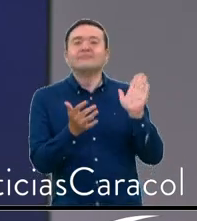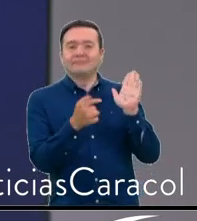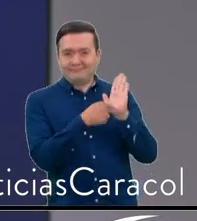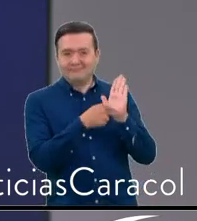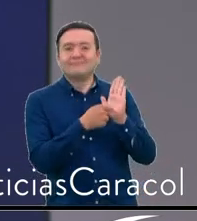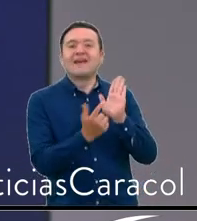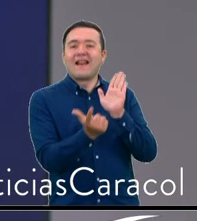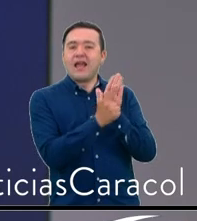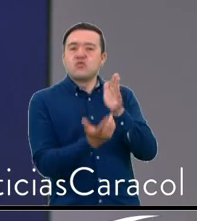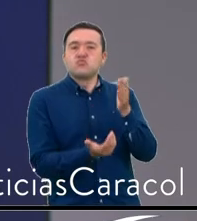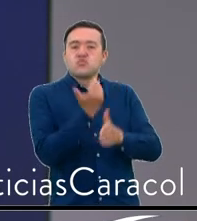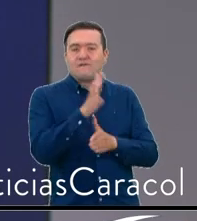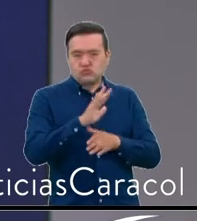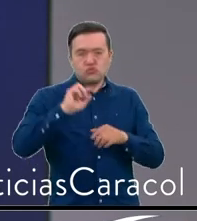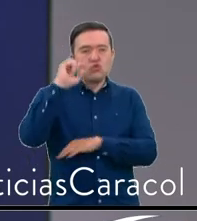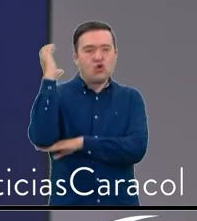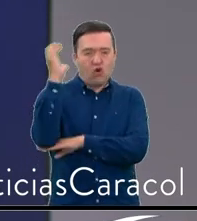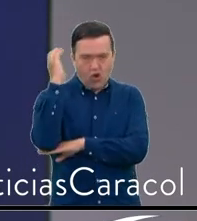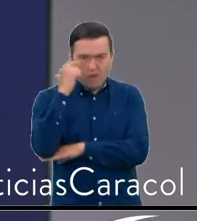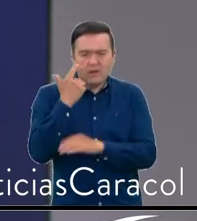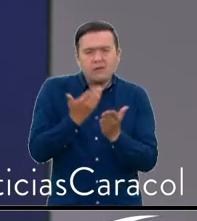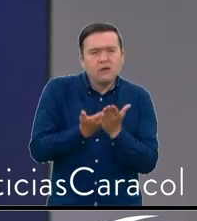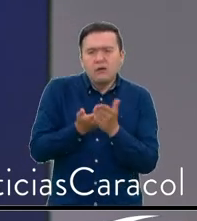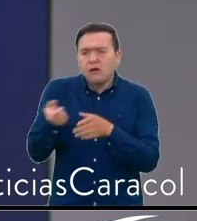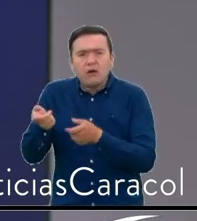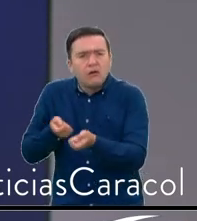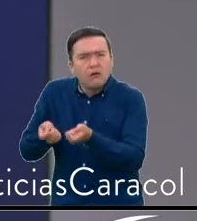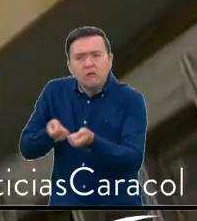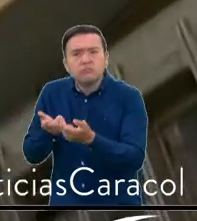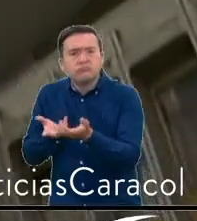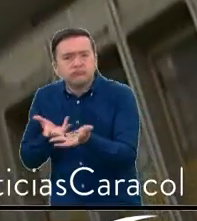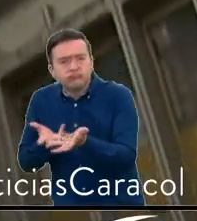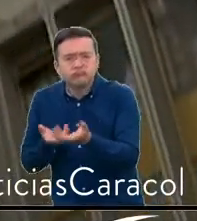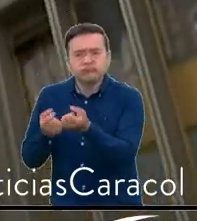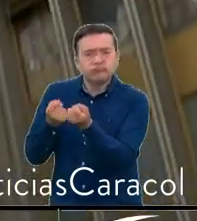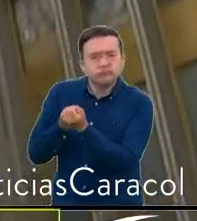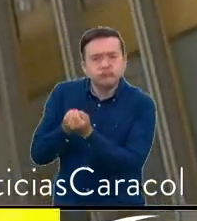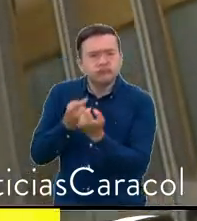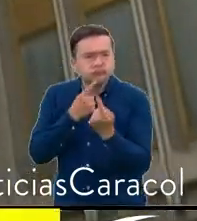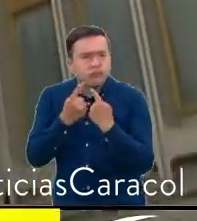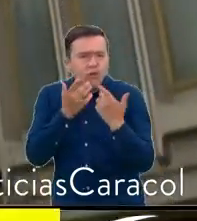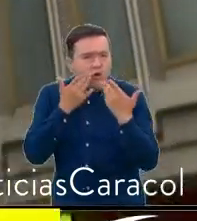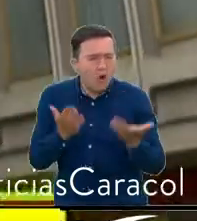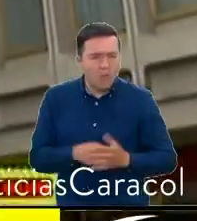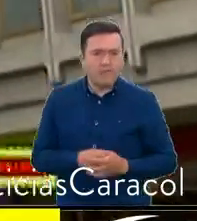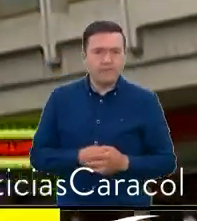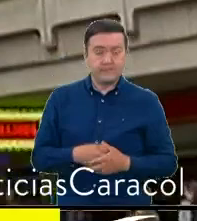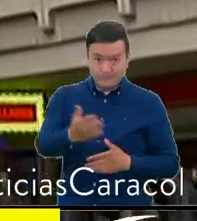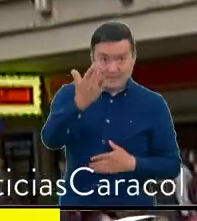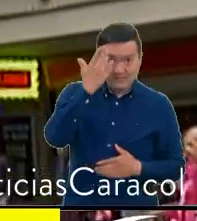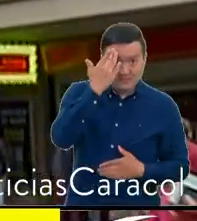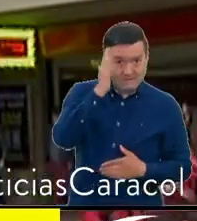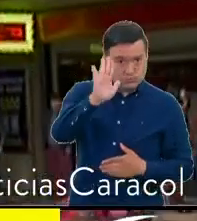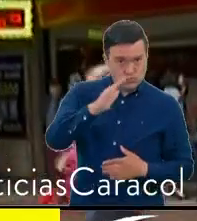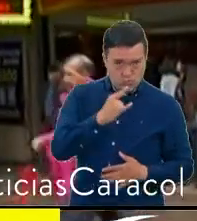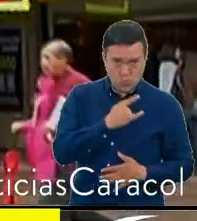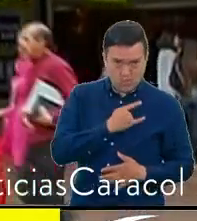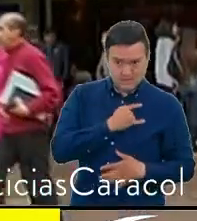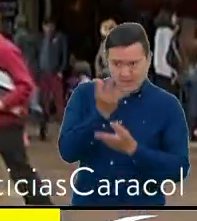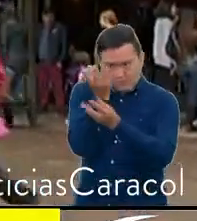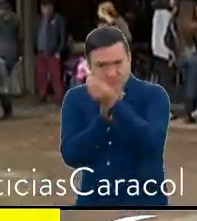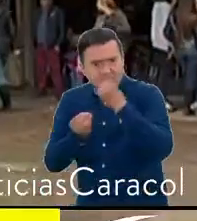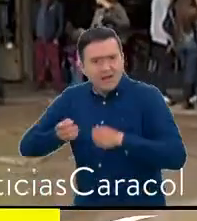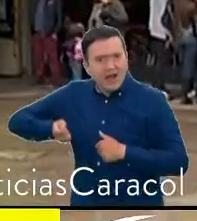qué casos sirven estos consultorios? Aquí les contamos. ¿Conoce usted qué son y para qué sirven los